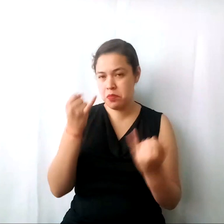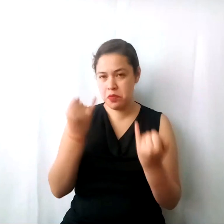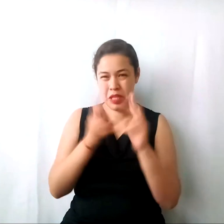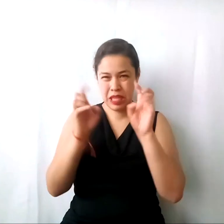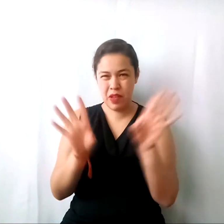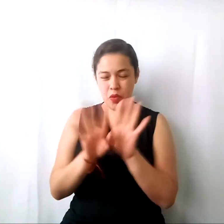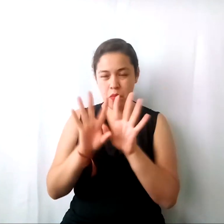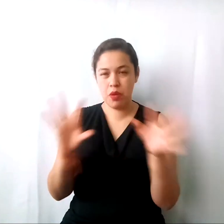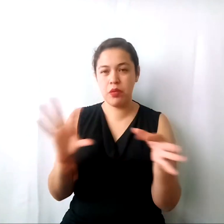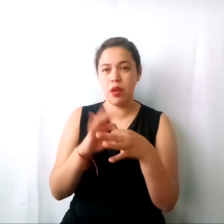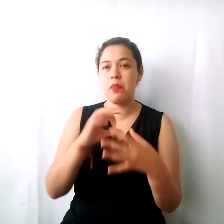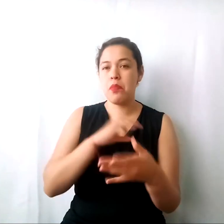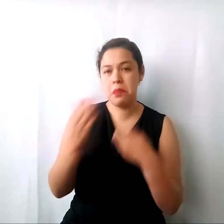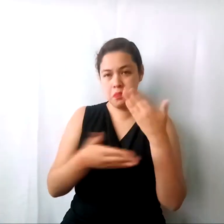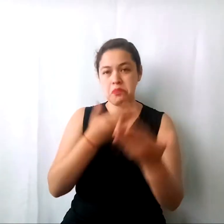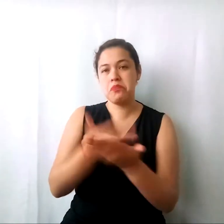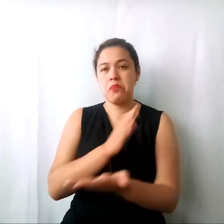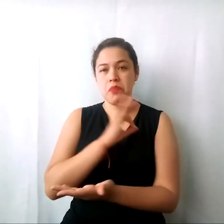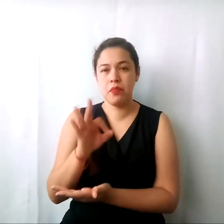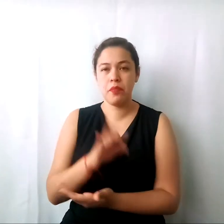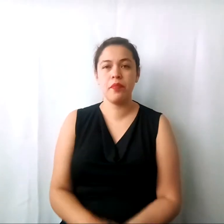lo pueden plantear.